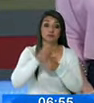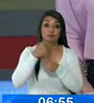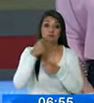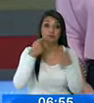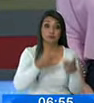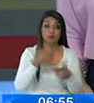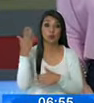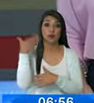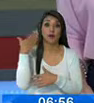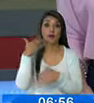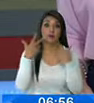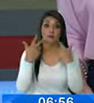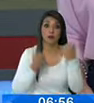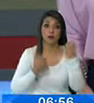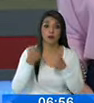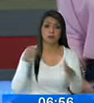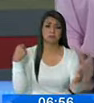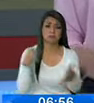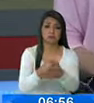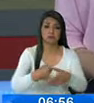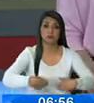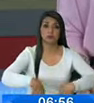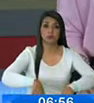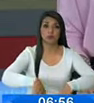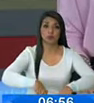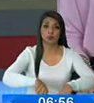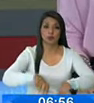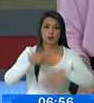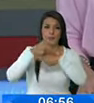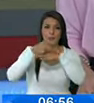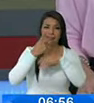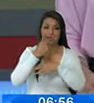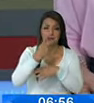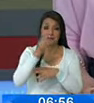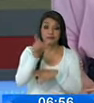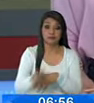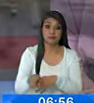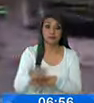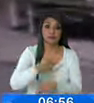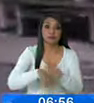en que un auto impacta a un motociclista. El accidente dejó una persona herida.